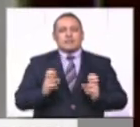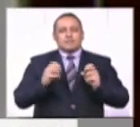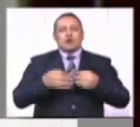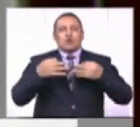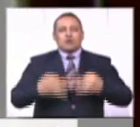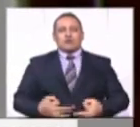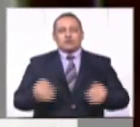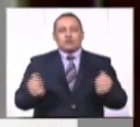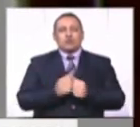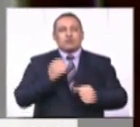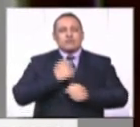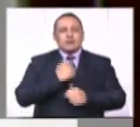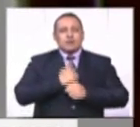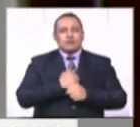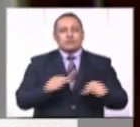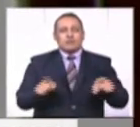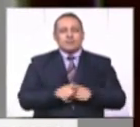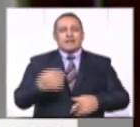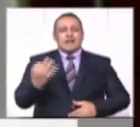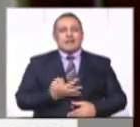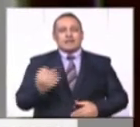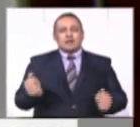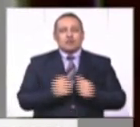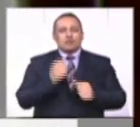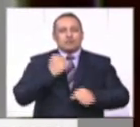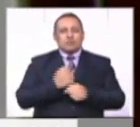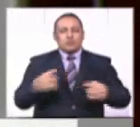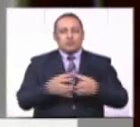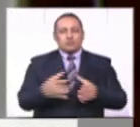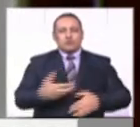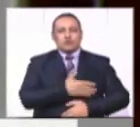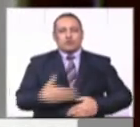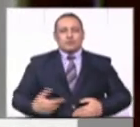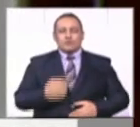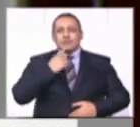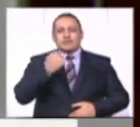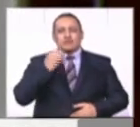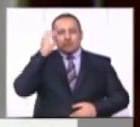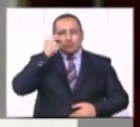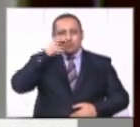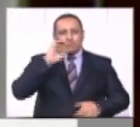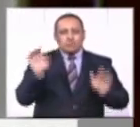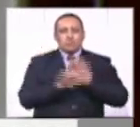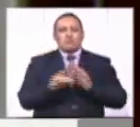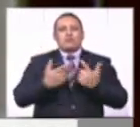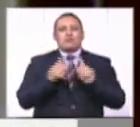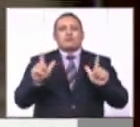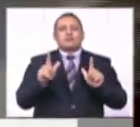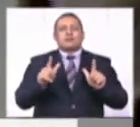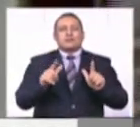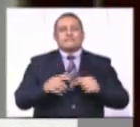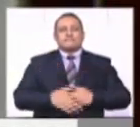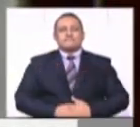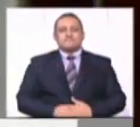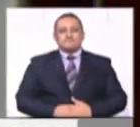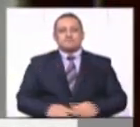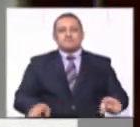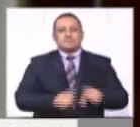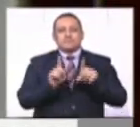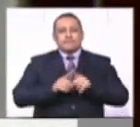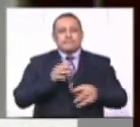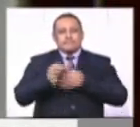correcto del ejercicio en calidad de funcionario público del derecho de opinión y libertad de